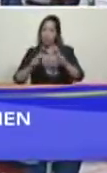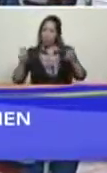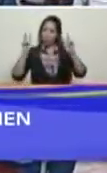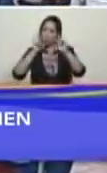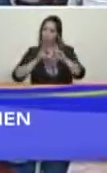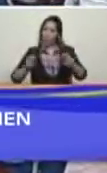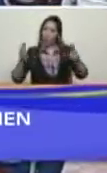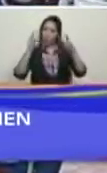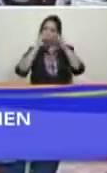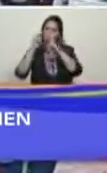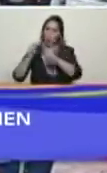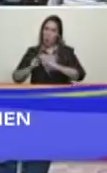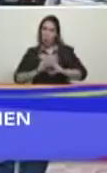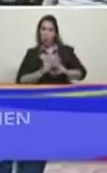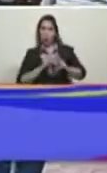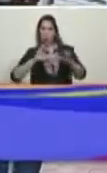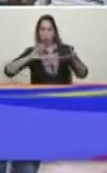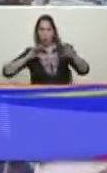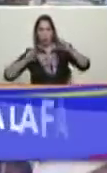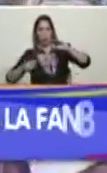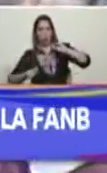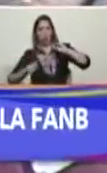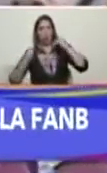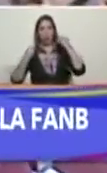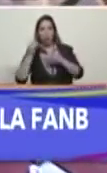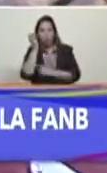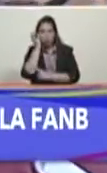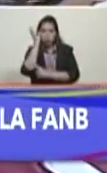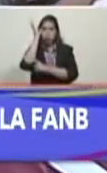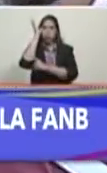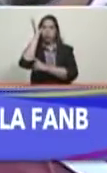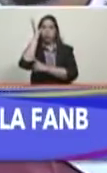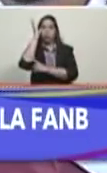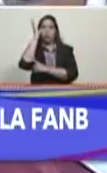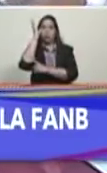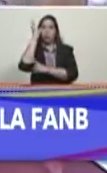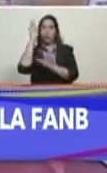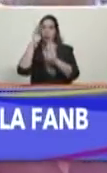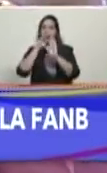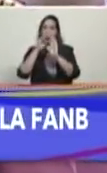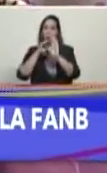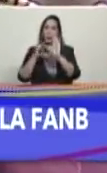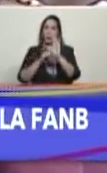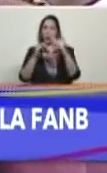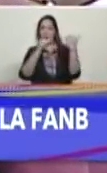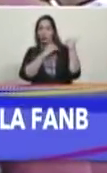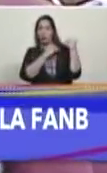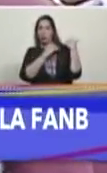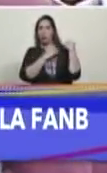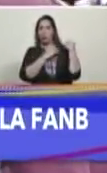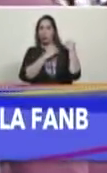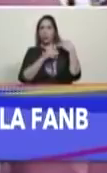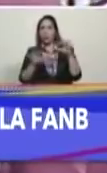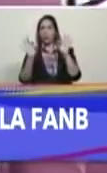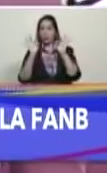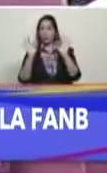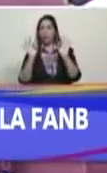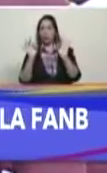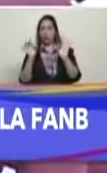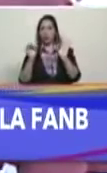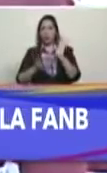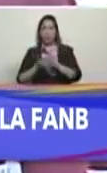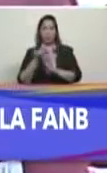conocer y adaptar de manera creadora y creativa a las condiciones de la responsabilidad específica que tienen